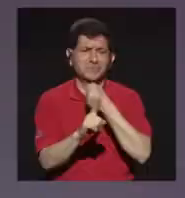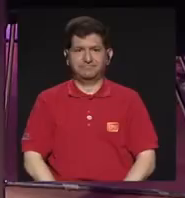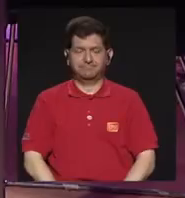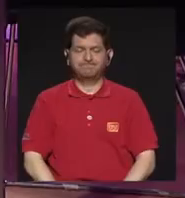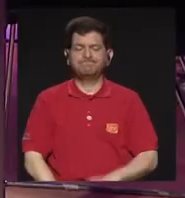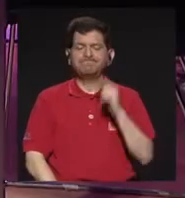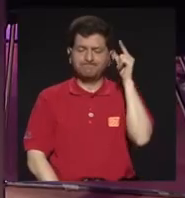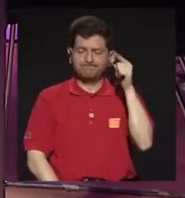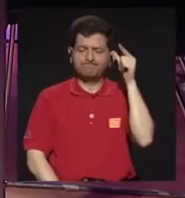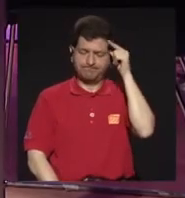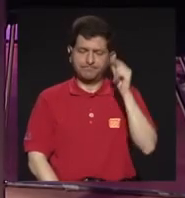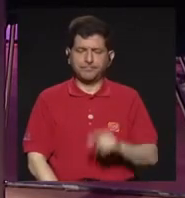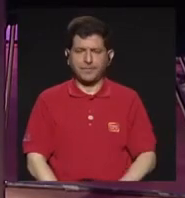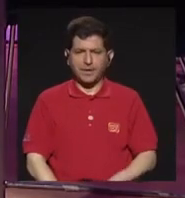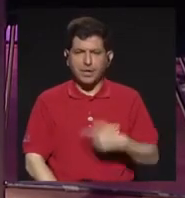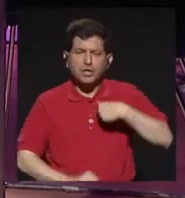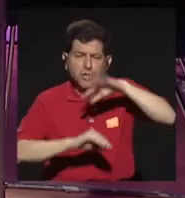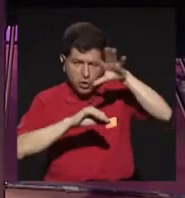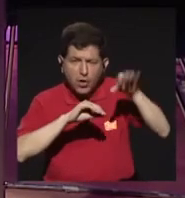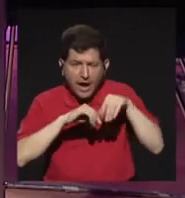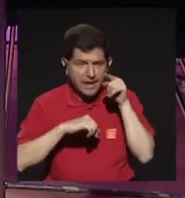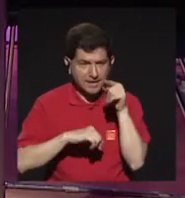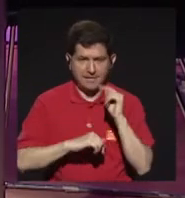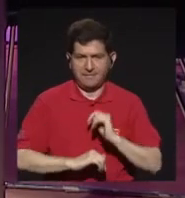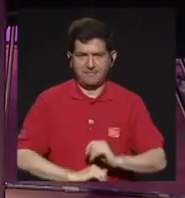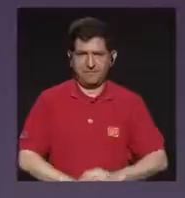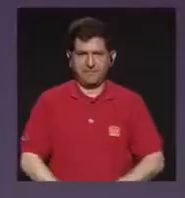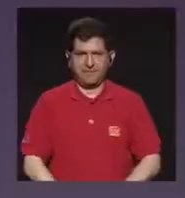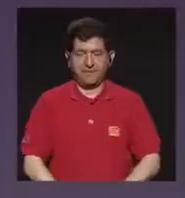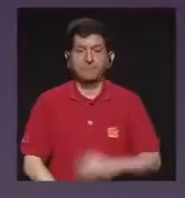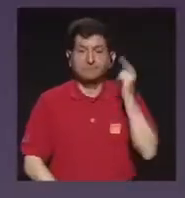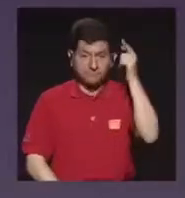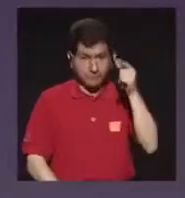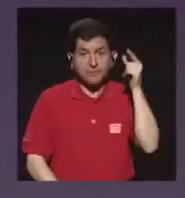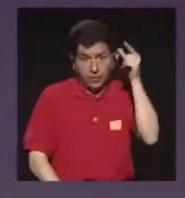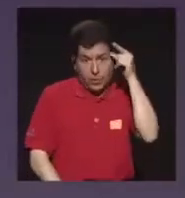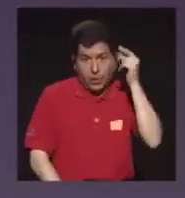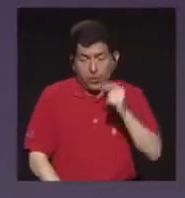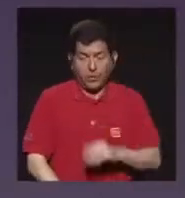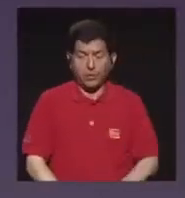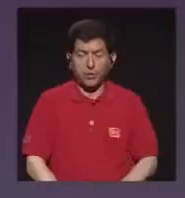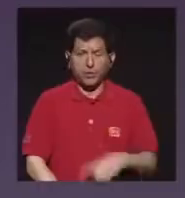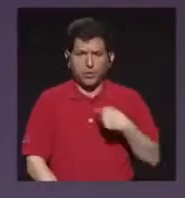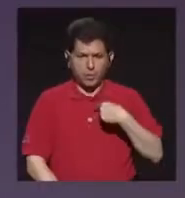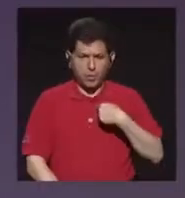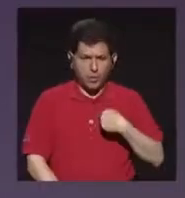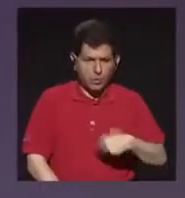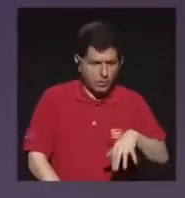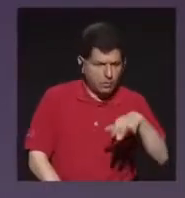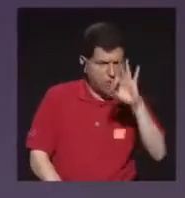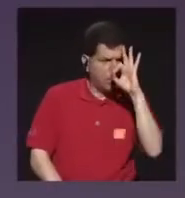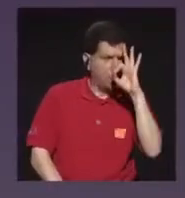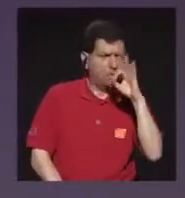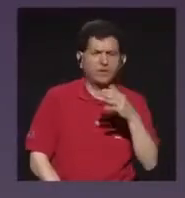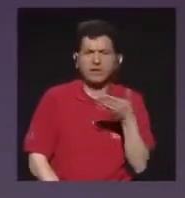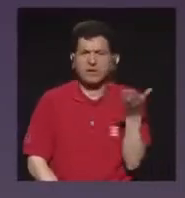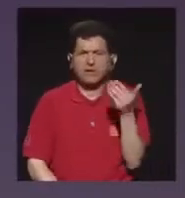que ocurren. Pero nada más para agregar a esa parte, evidentemente uno se encuentra